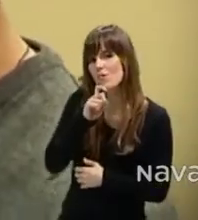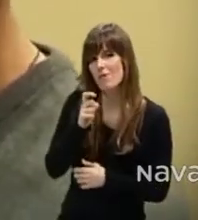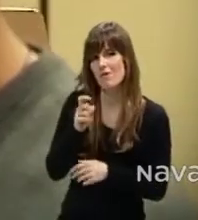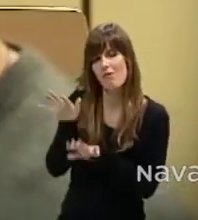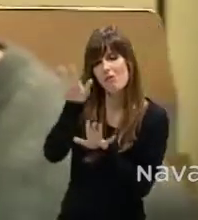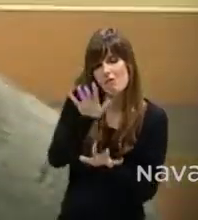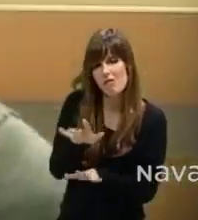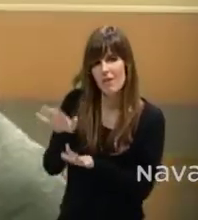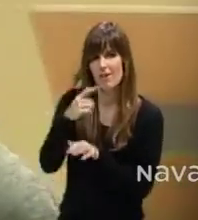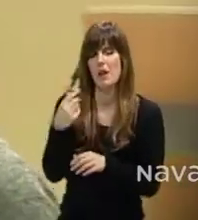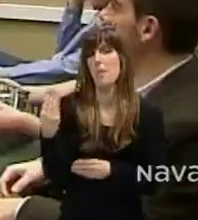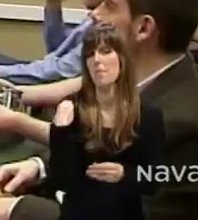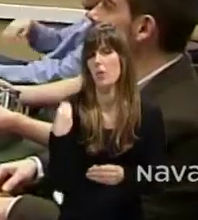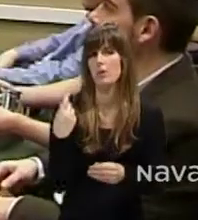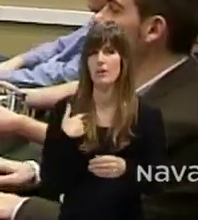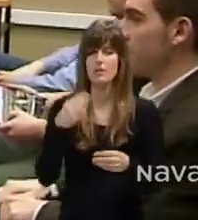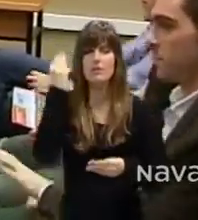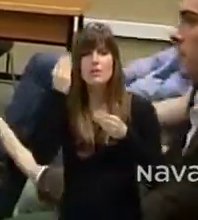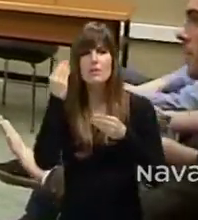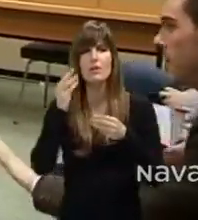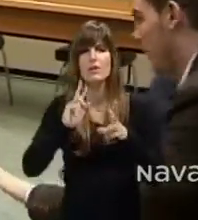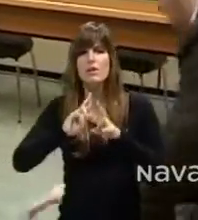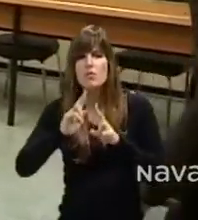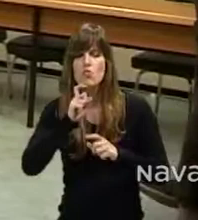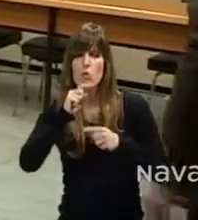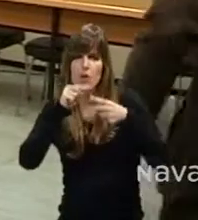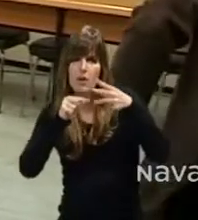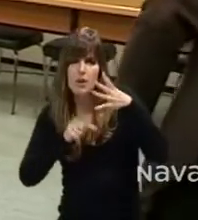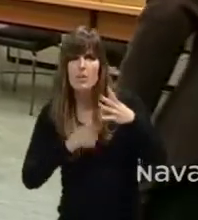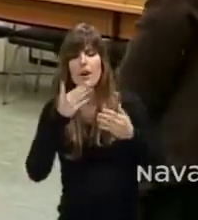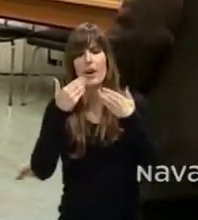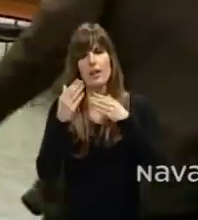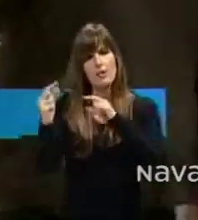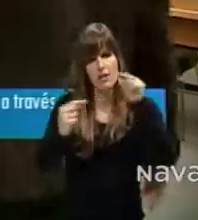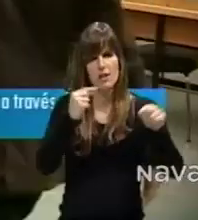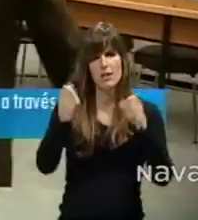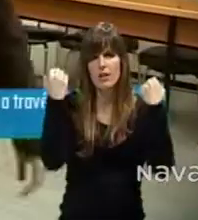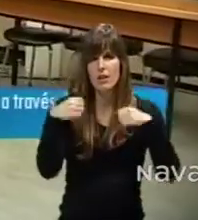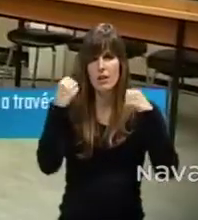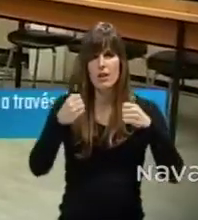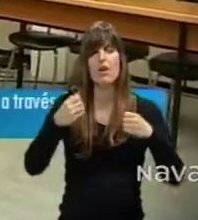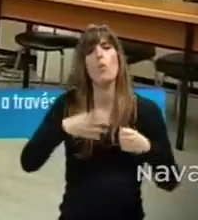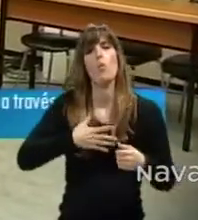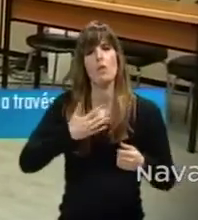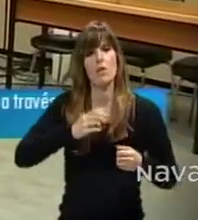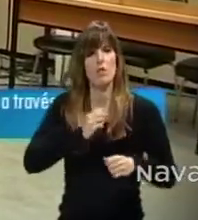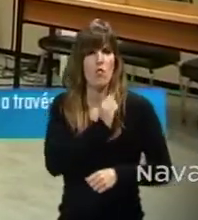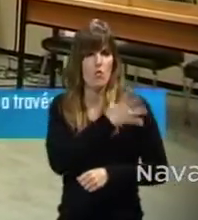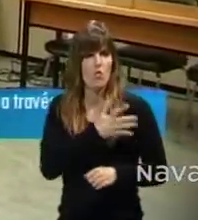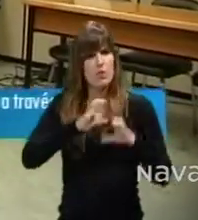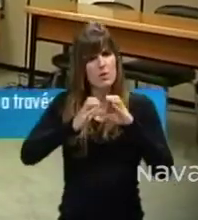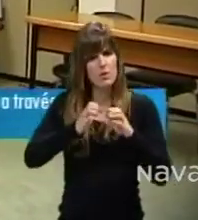La pregunta, son infinidad de cuestiones que están relacionadas con la comunicación que el debate te permite sacarlas a luz y mejorar